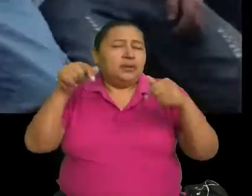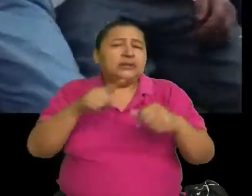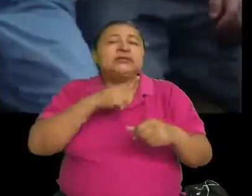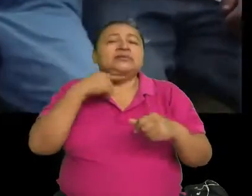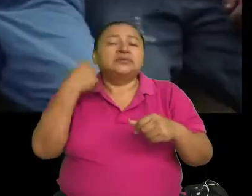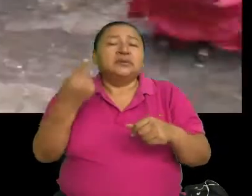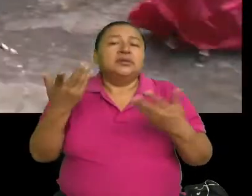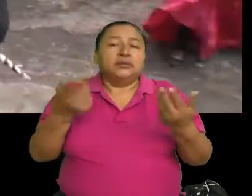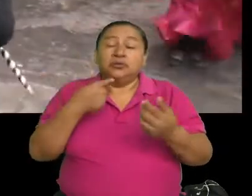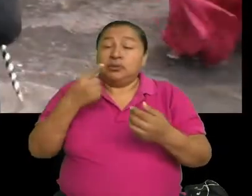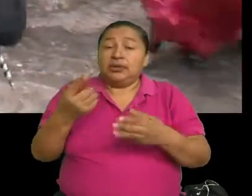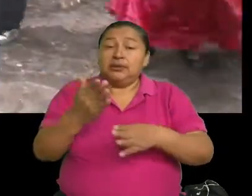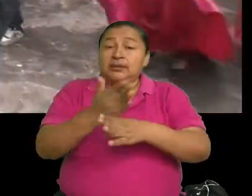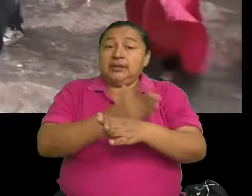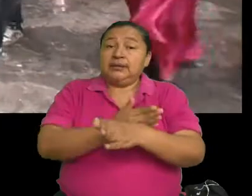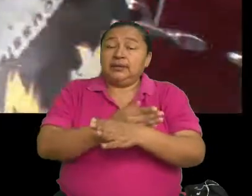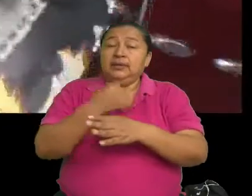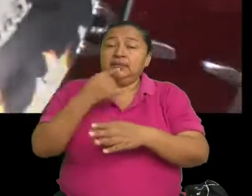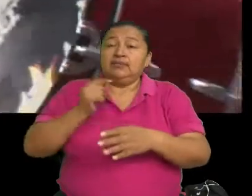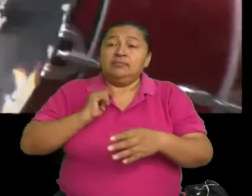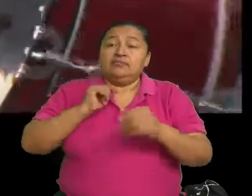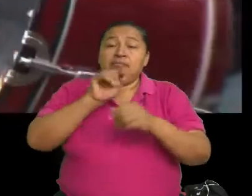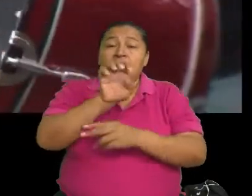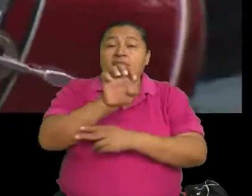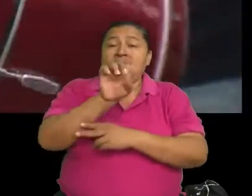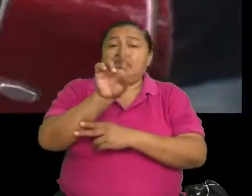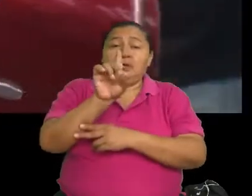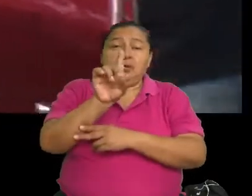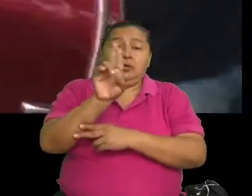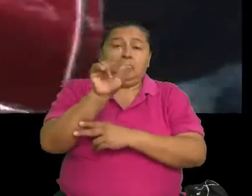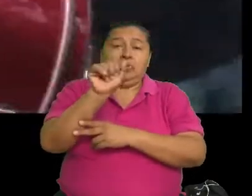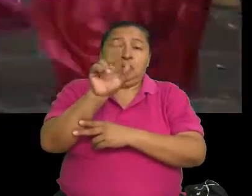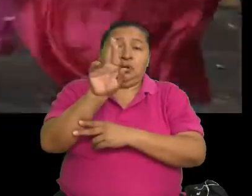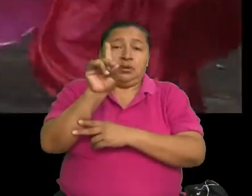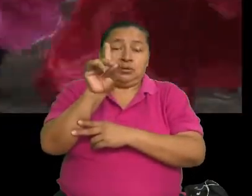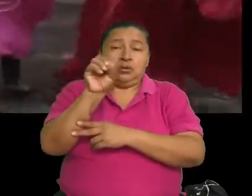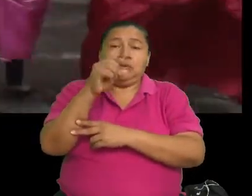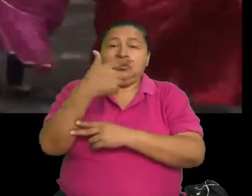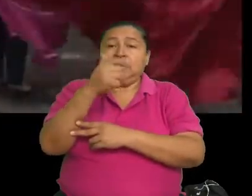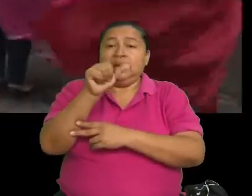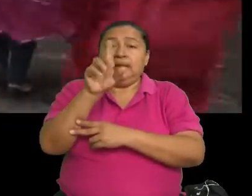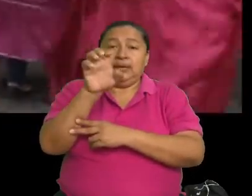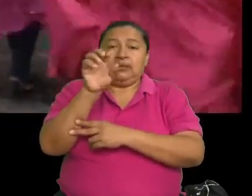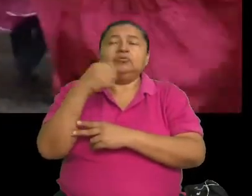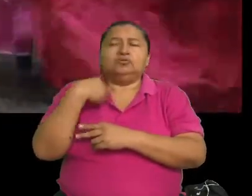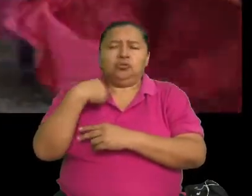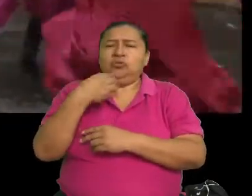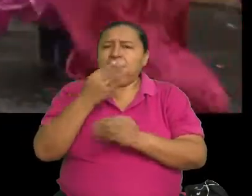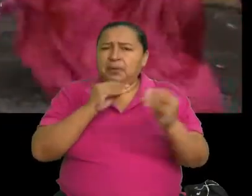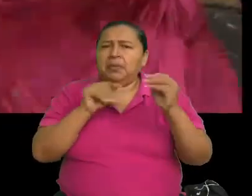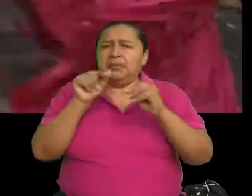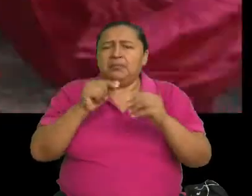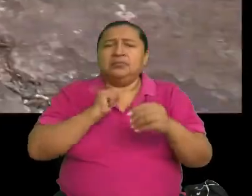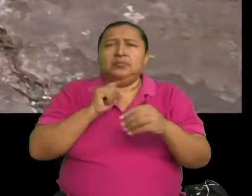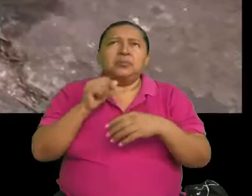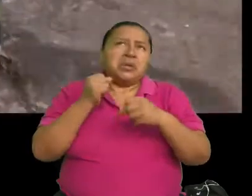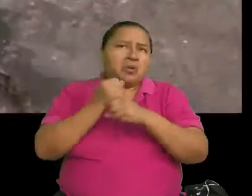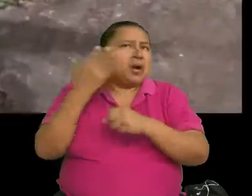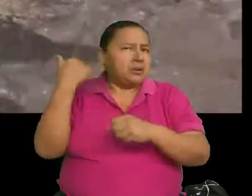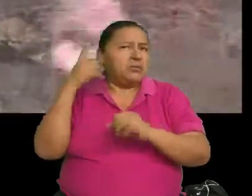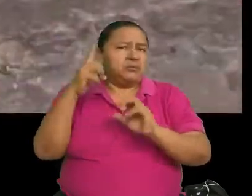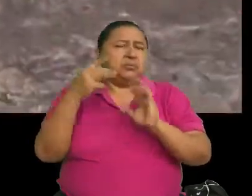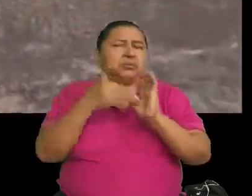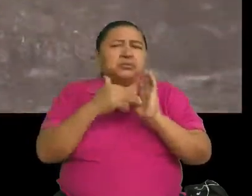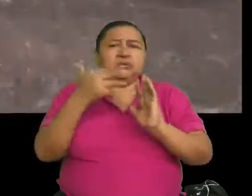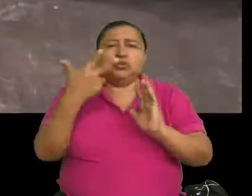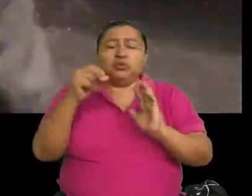de eso que nos regala? Es que Eduardo Galeano, yo lo conocí, lo entrevisté varias veces. Okay. Aquí venía en la década del 80. Y en el